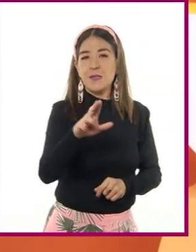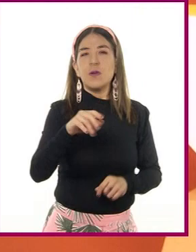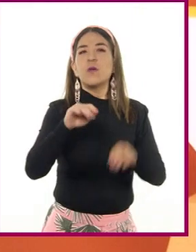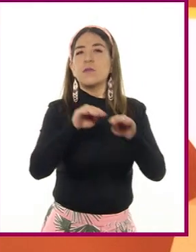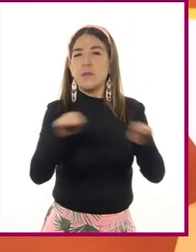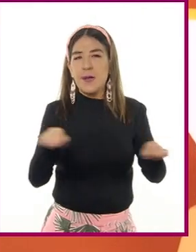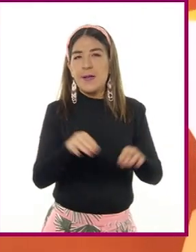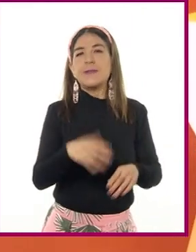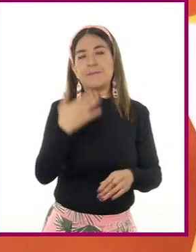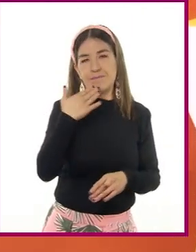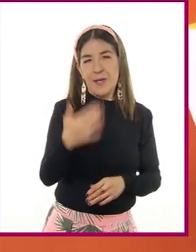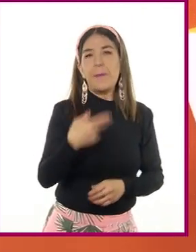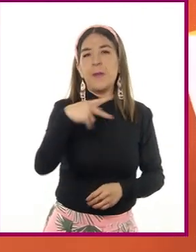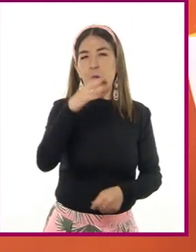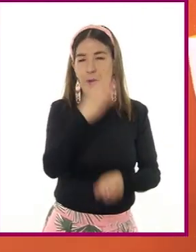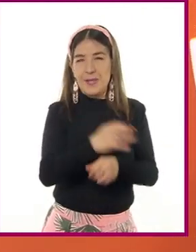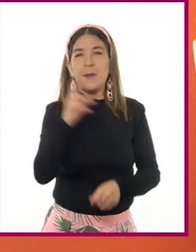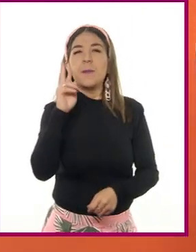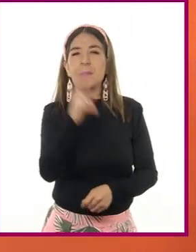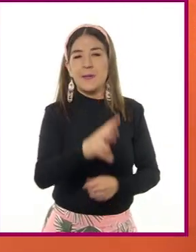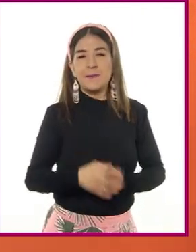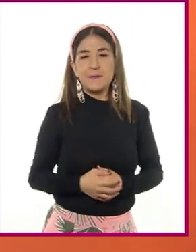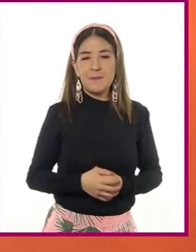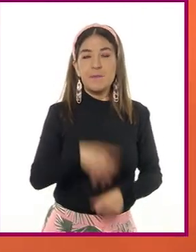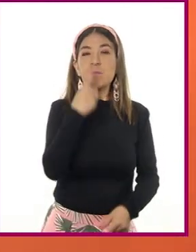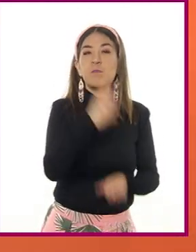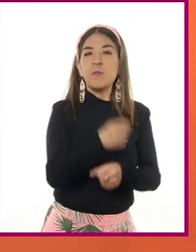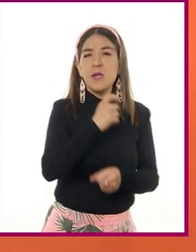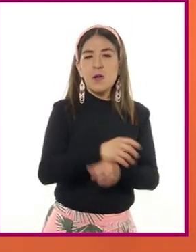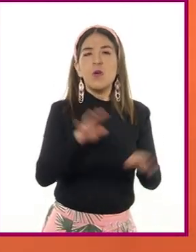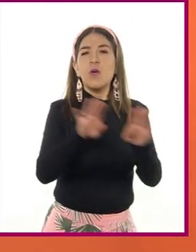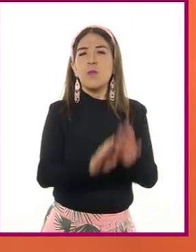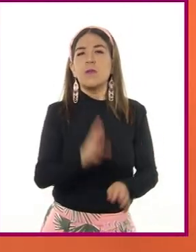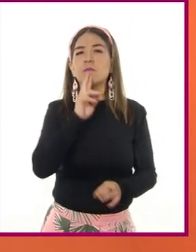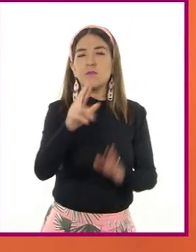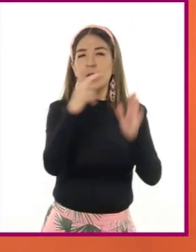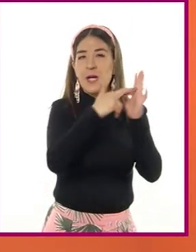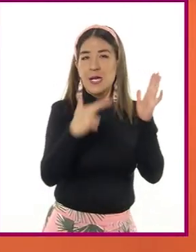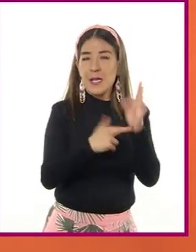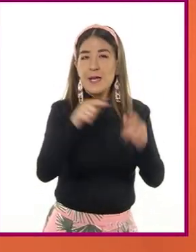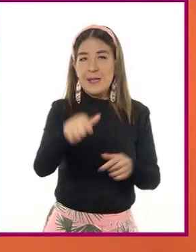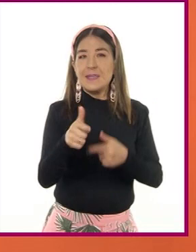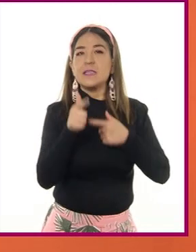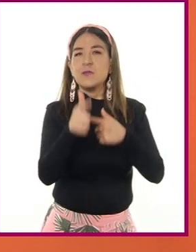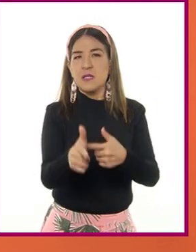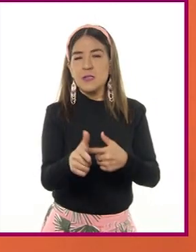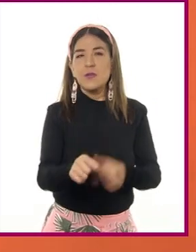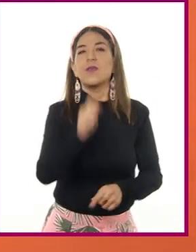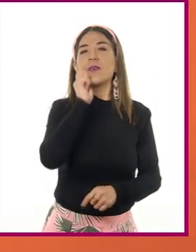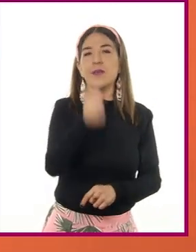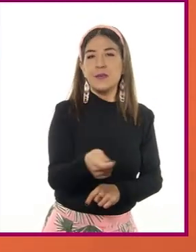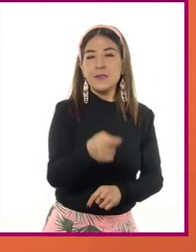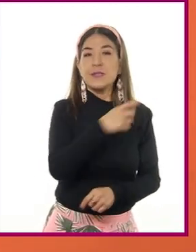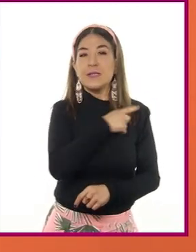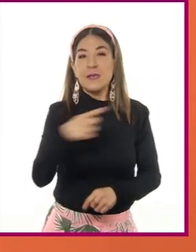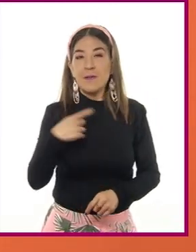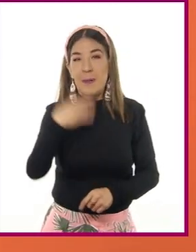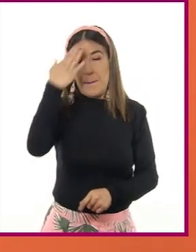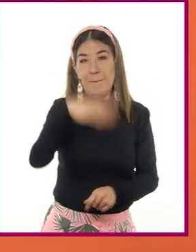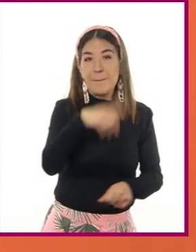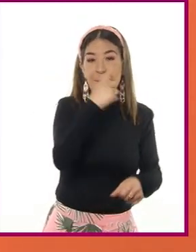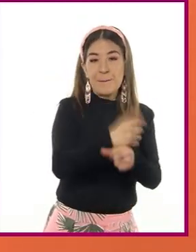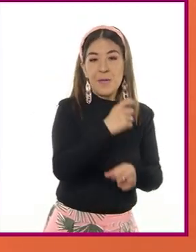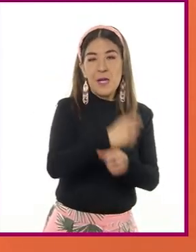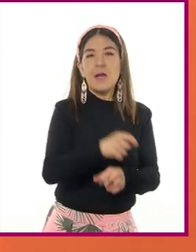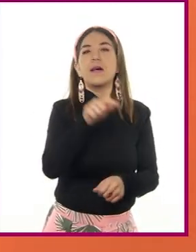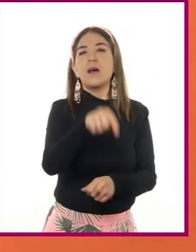Leslie, pero vamos a comprobarlo. Primero, para obtener la regla de esta sucesión, debemos saber que el primer término